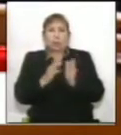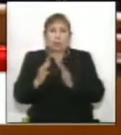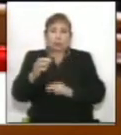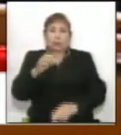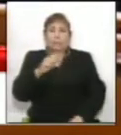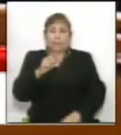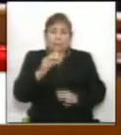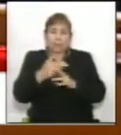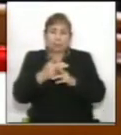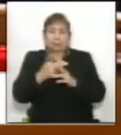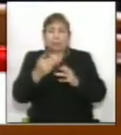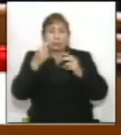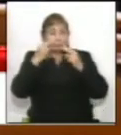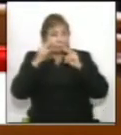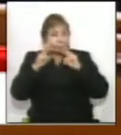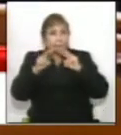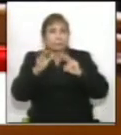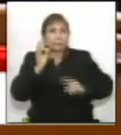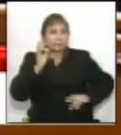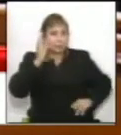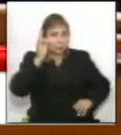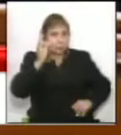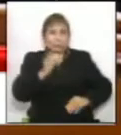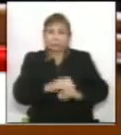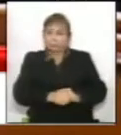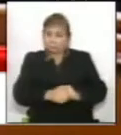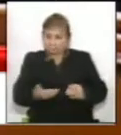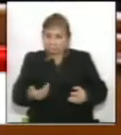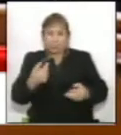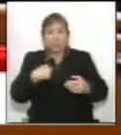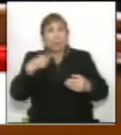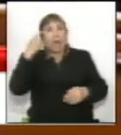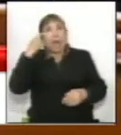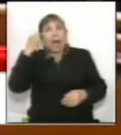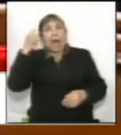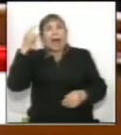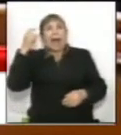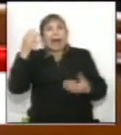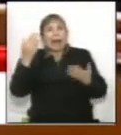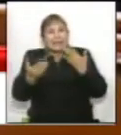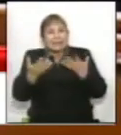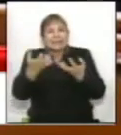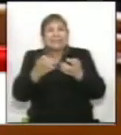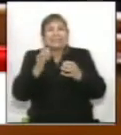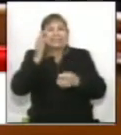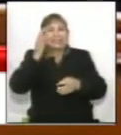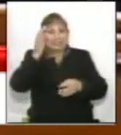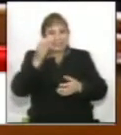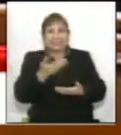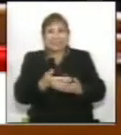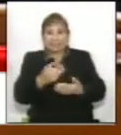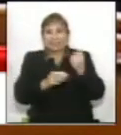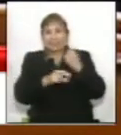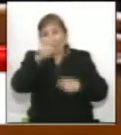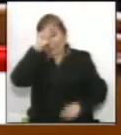Hoy tenemos que velar por el futuro de nuestros jóvenes, quienes tienen sueños y que son el futuro del país, apostemos por